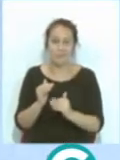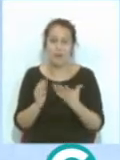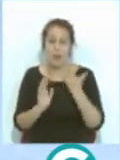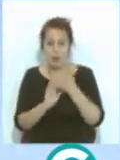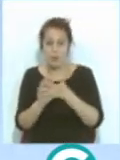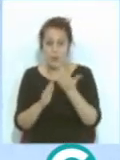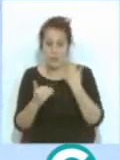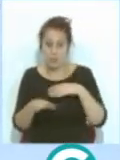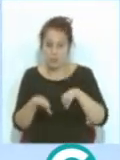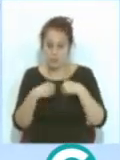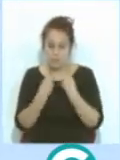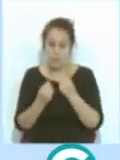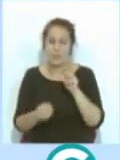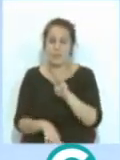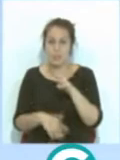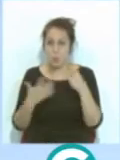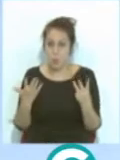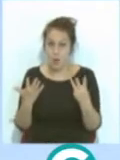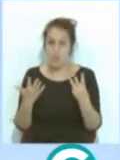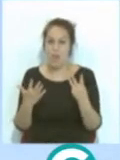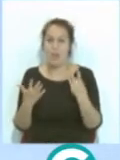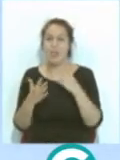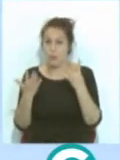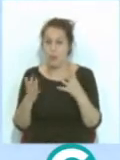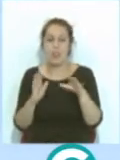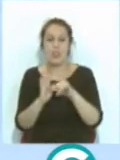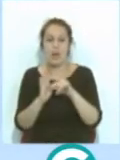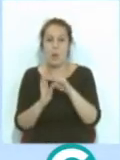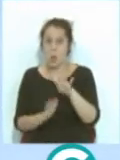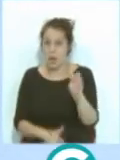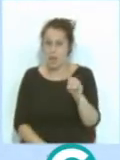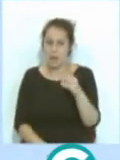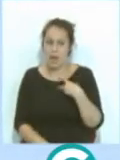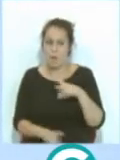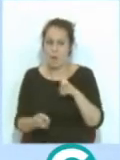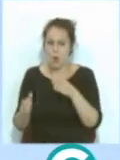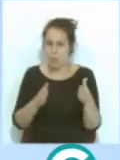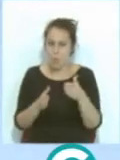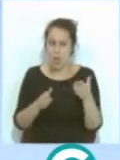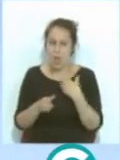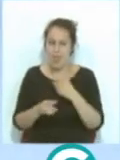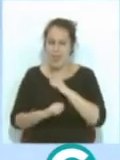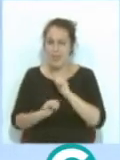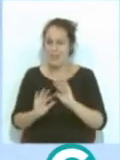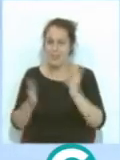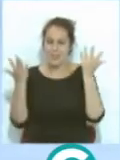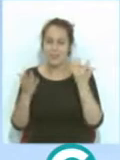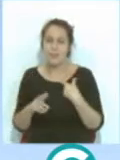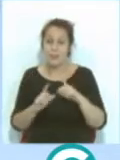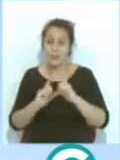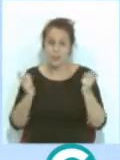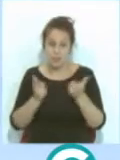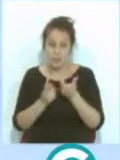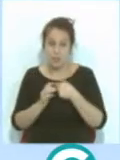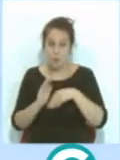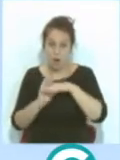suma 39, que le acerca a esos 40 que a principio de temporada daban matemáticamente la salvación, con tantos equipos implicados en la